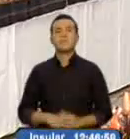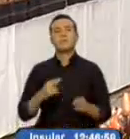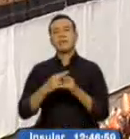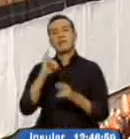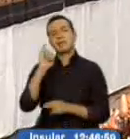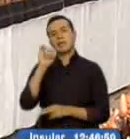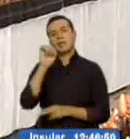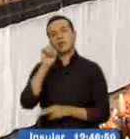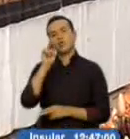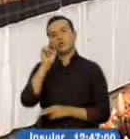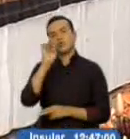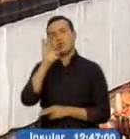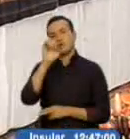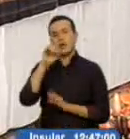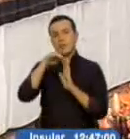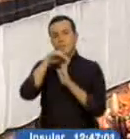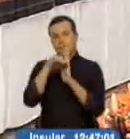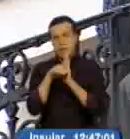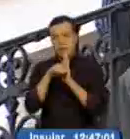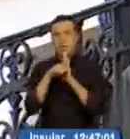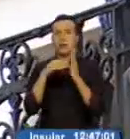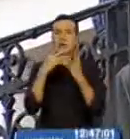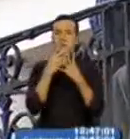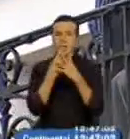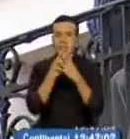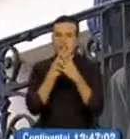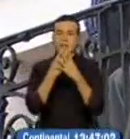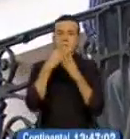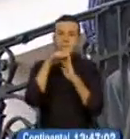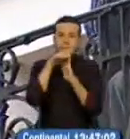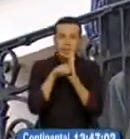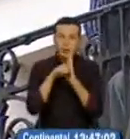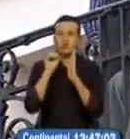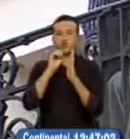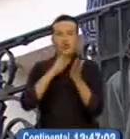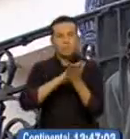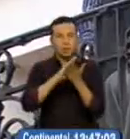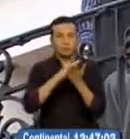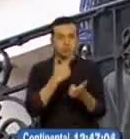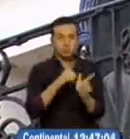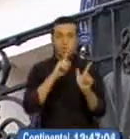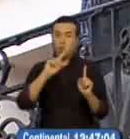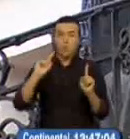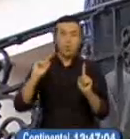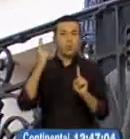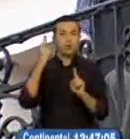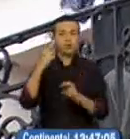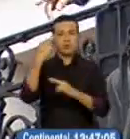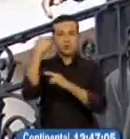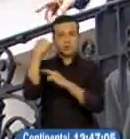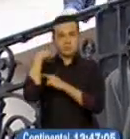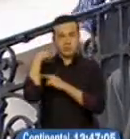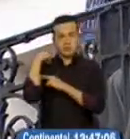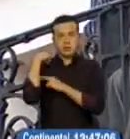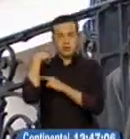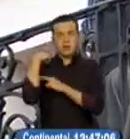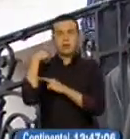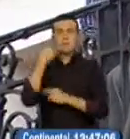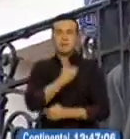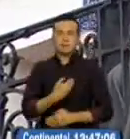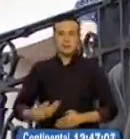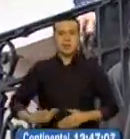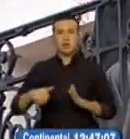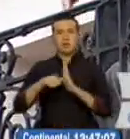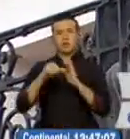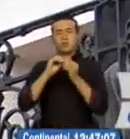Indultar, rebajar o conmutar las penas es una atribución del presidente de la República conforme lo establece el artículo 147,